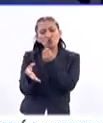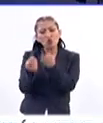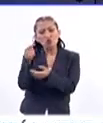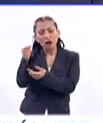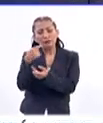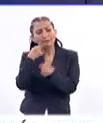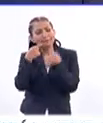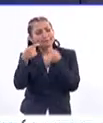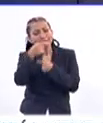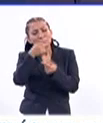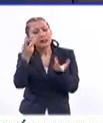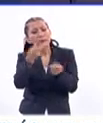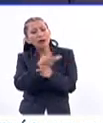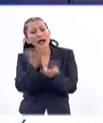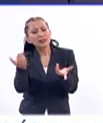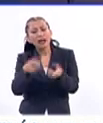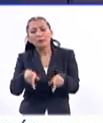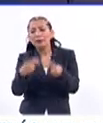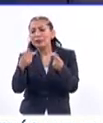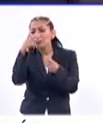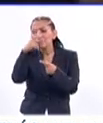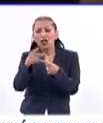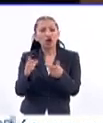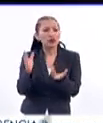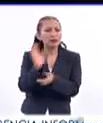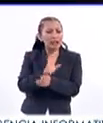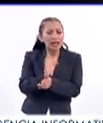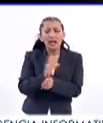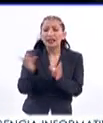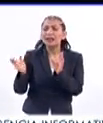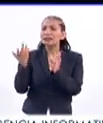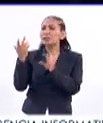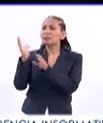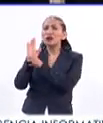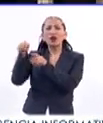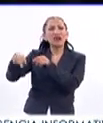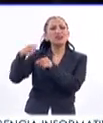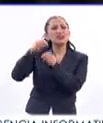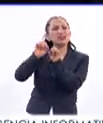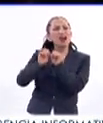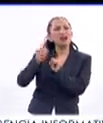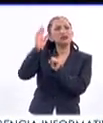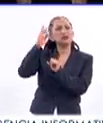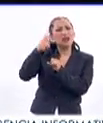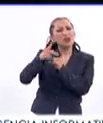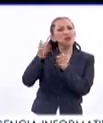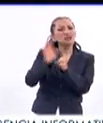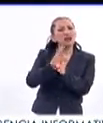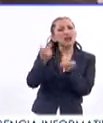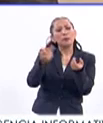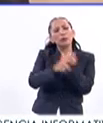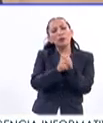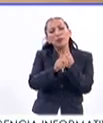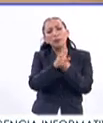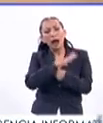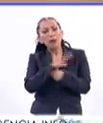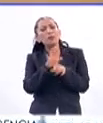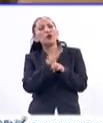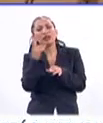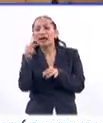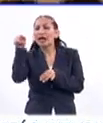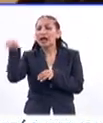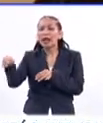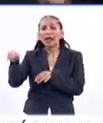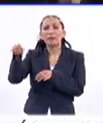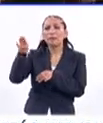en discusión qué pasa con la distribución en México, qué pasa con la exhibición en México, a qué problemas se enfrentan, por qué programar